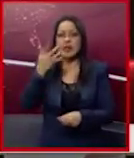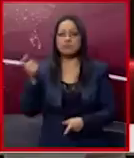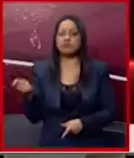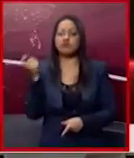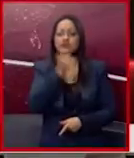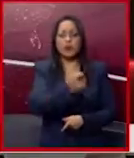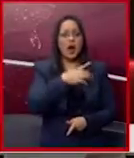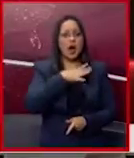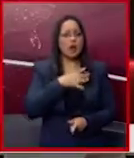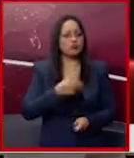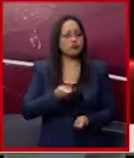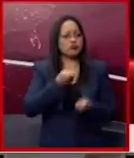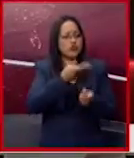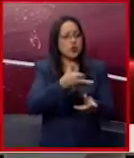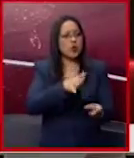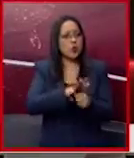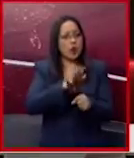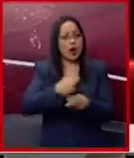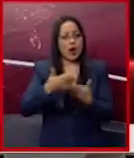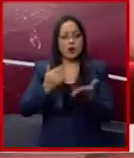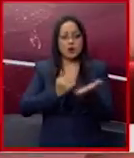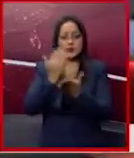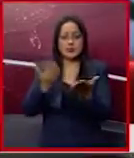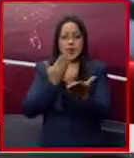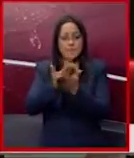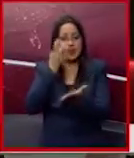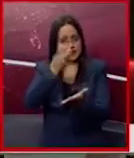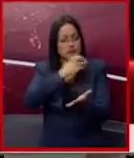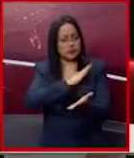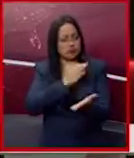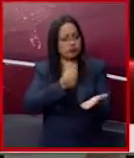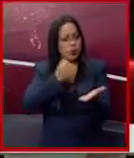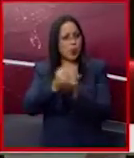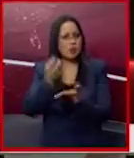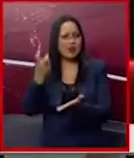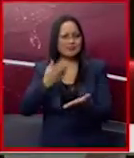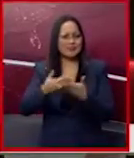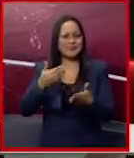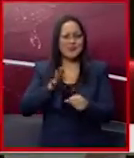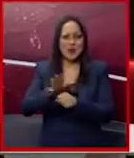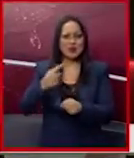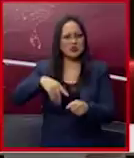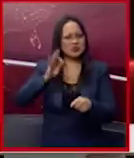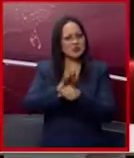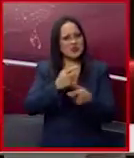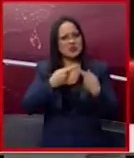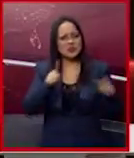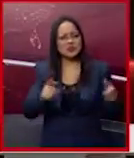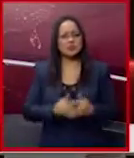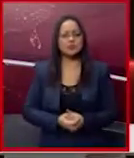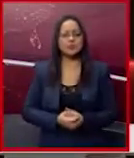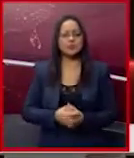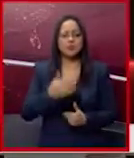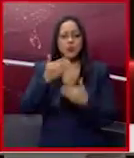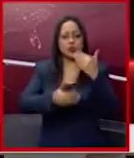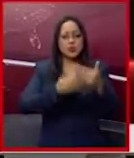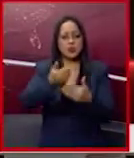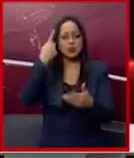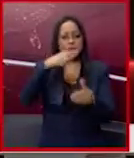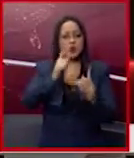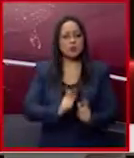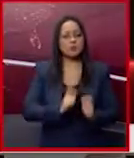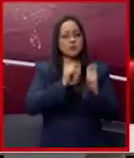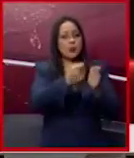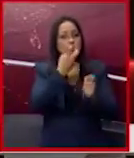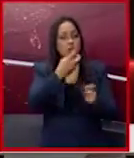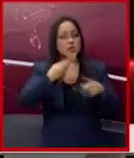la aprobación de este dictamen. Fortaleciendo los mecanismos y procedimientos de designación de los titulares de